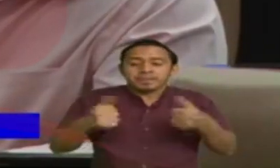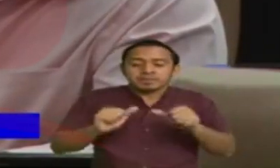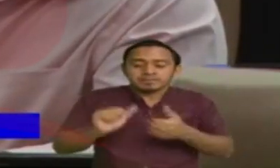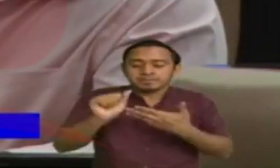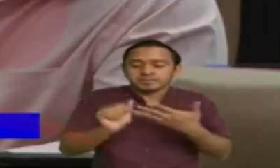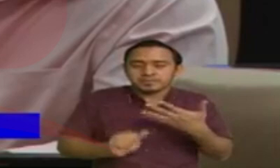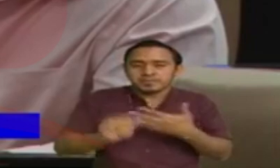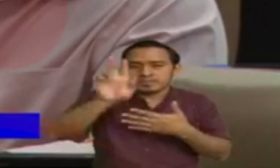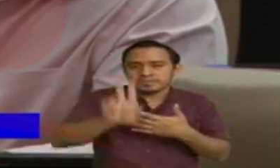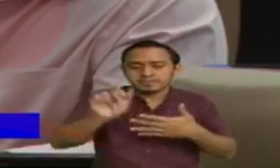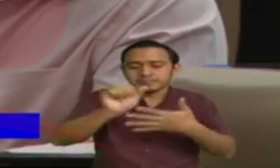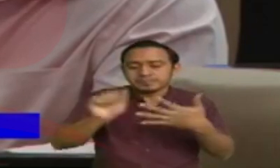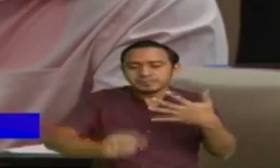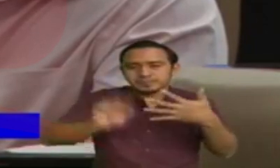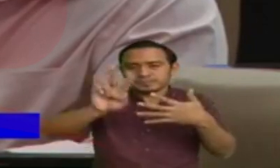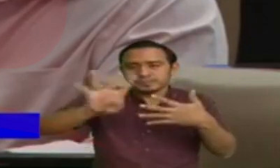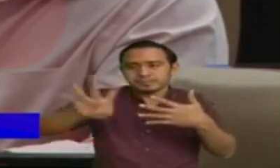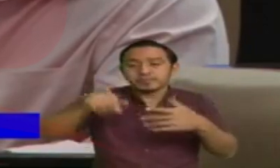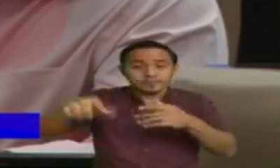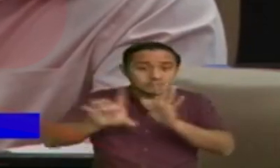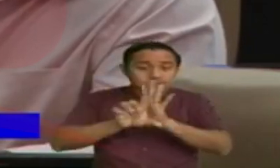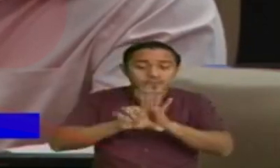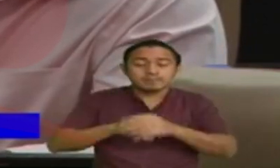establecido en el artículo 2 y el artículo 24 de la citada ley,